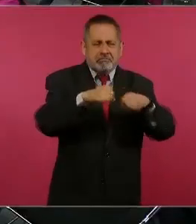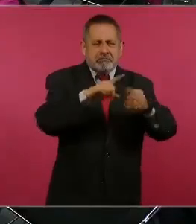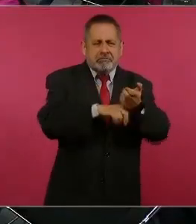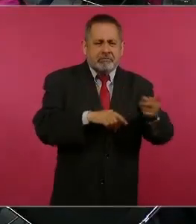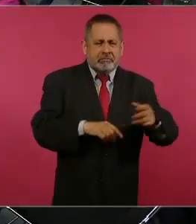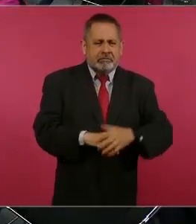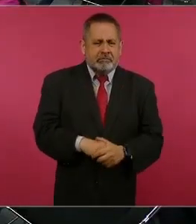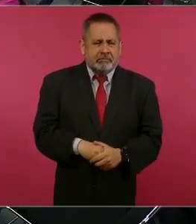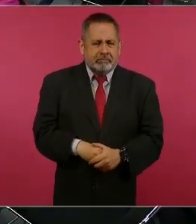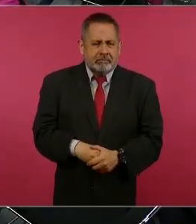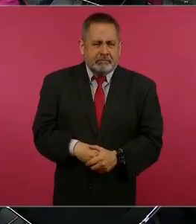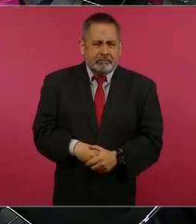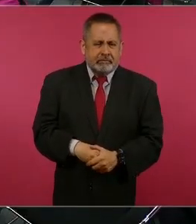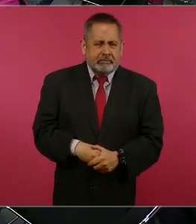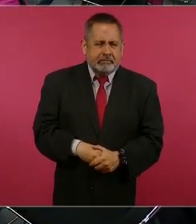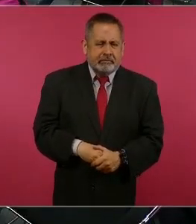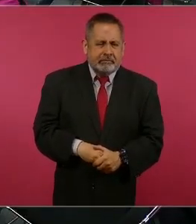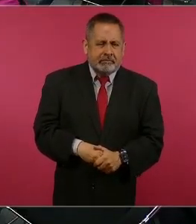Raimundo Riva Palacio.